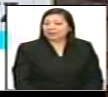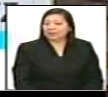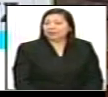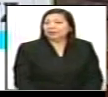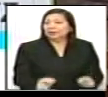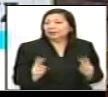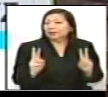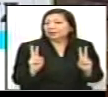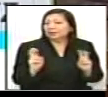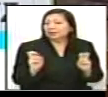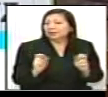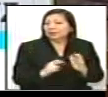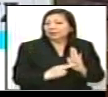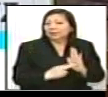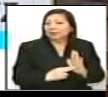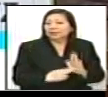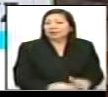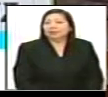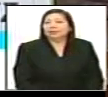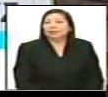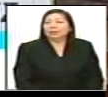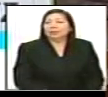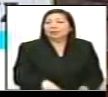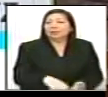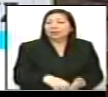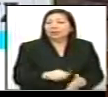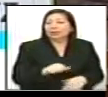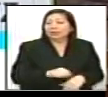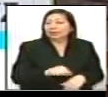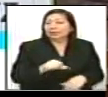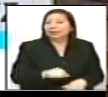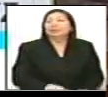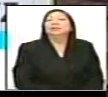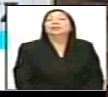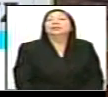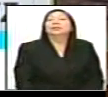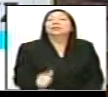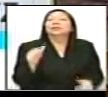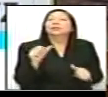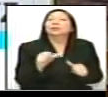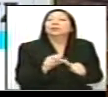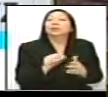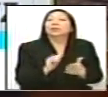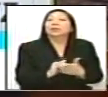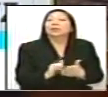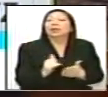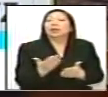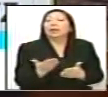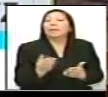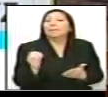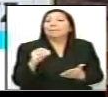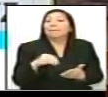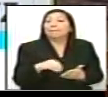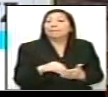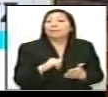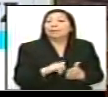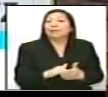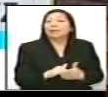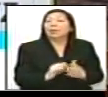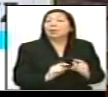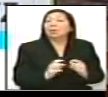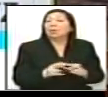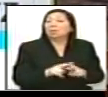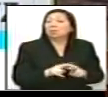el tema de la representación de pueblos indígenas, ¿no? Recuerdo que hay propuestas para introducir unas